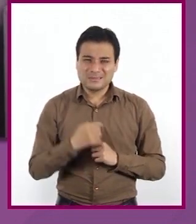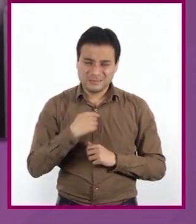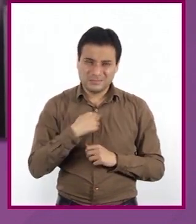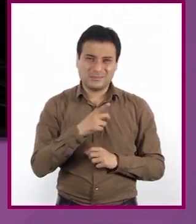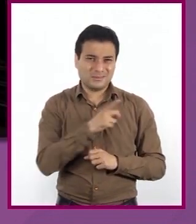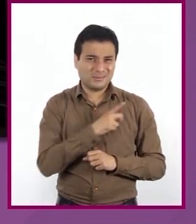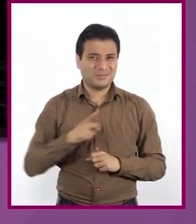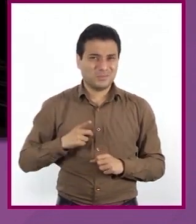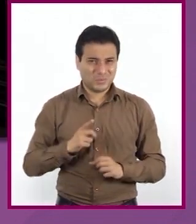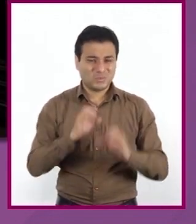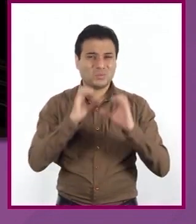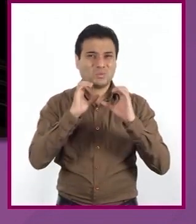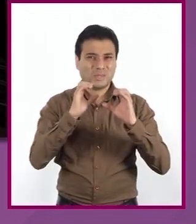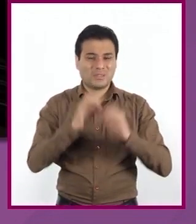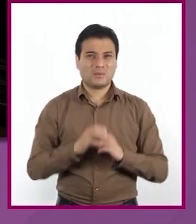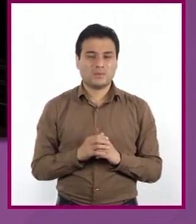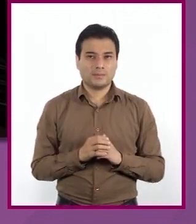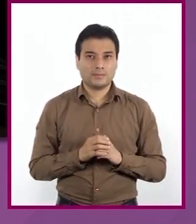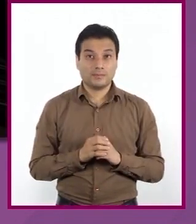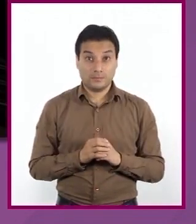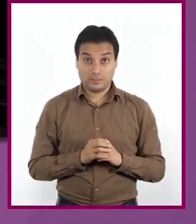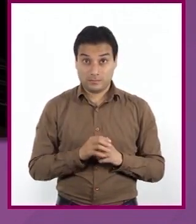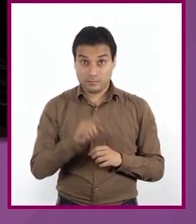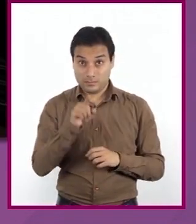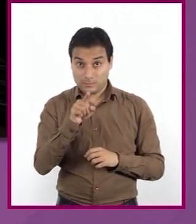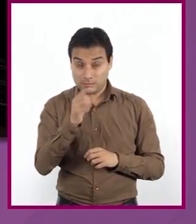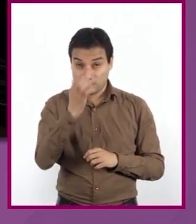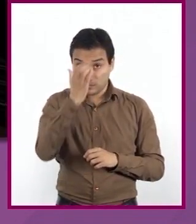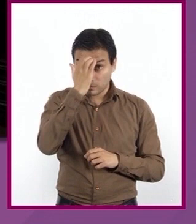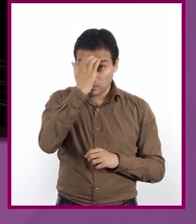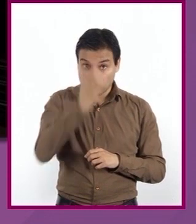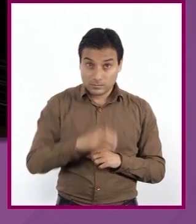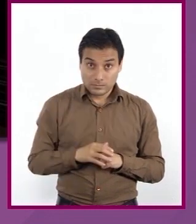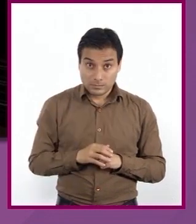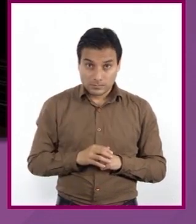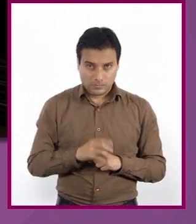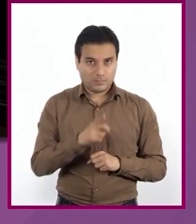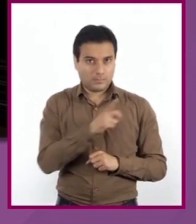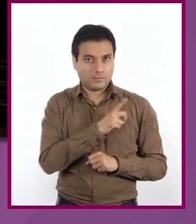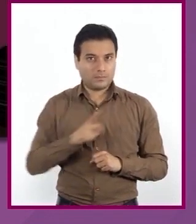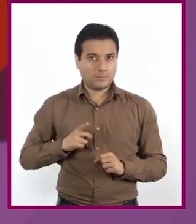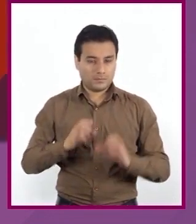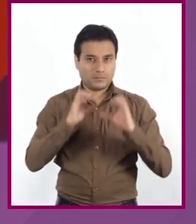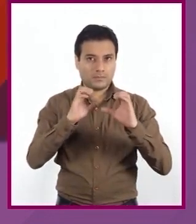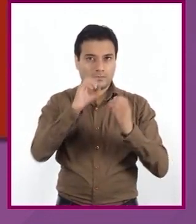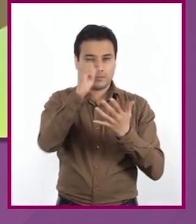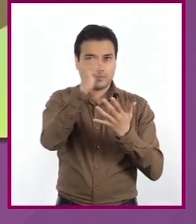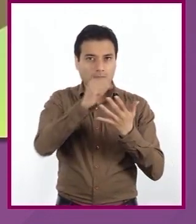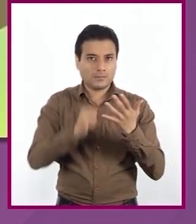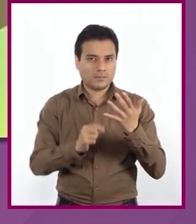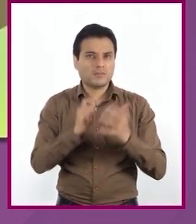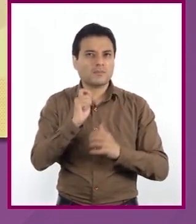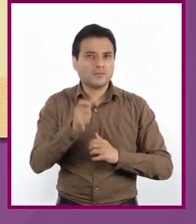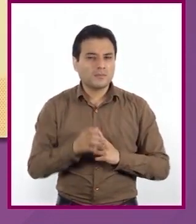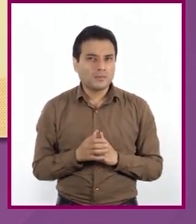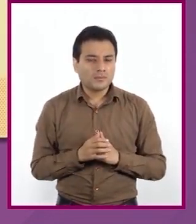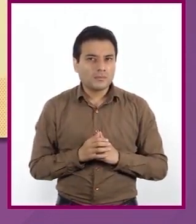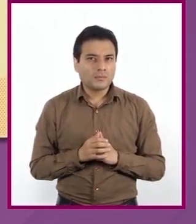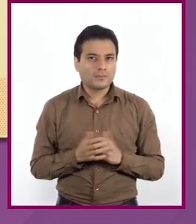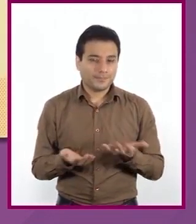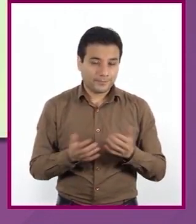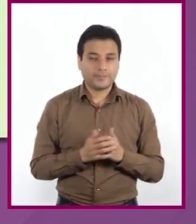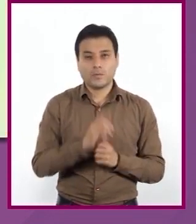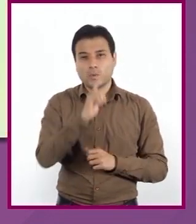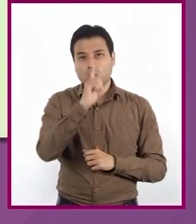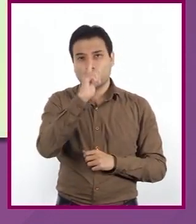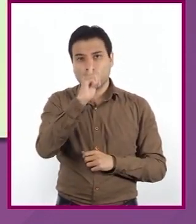con la electricidad. ¿Sabes cuáles son las precauciones que debemos de tomar al usar la energía eléctrica? Si bien la electricidad